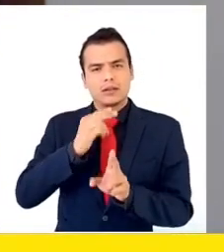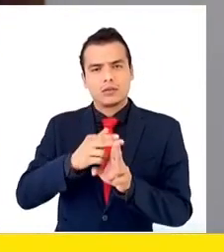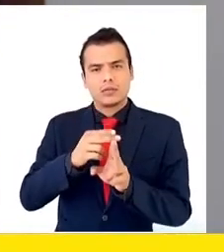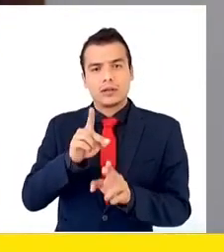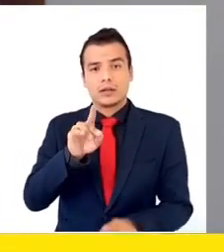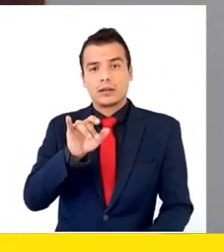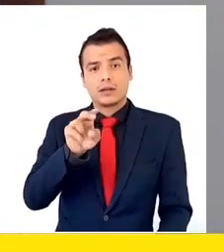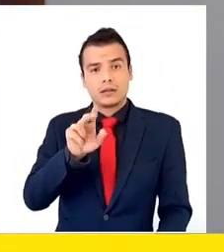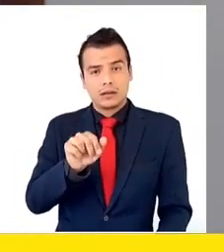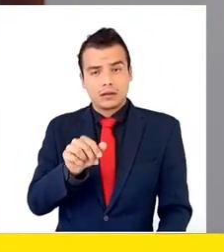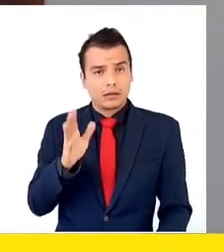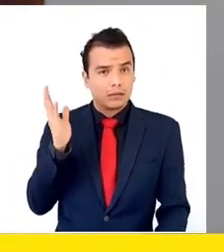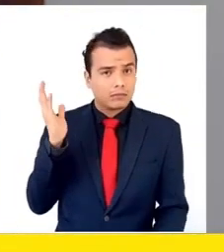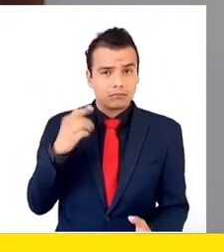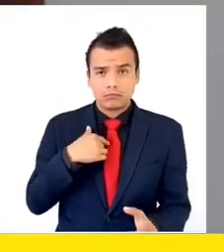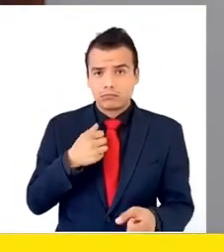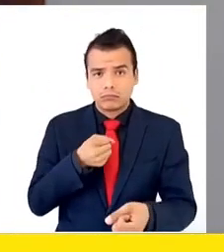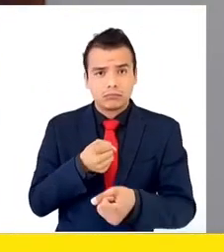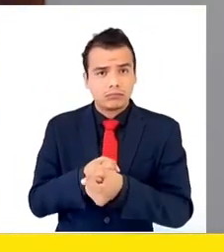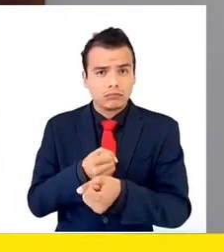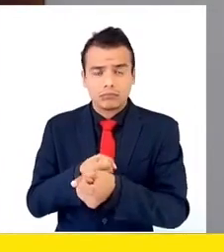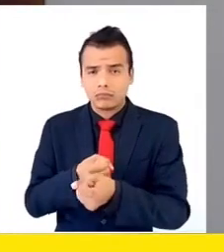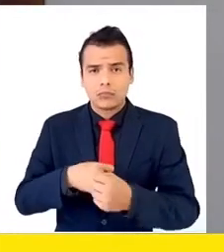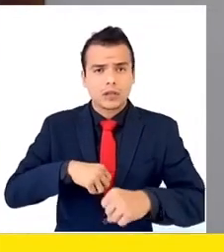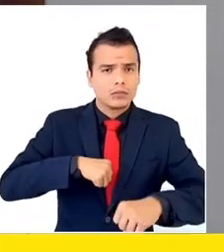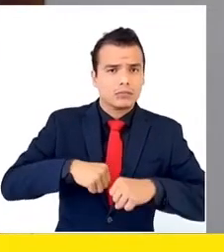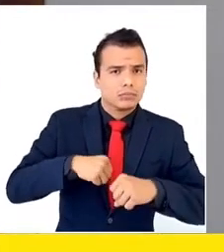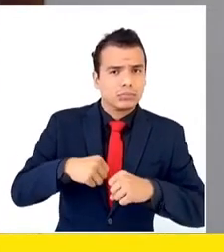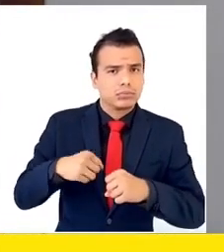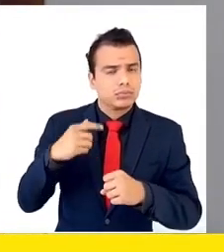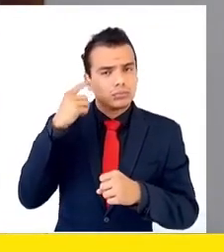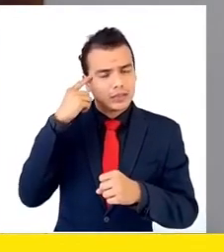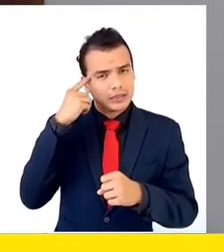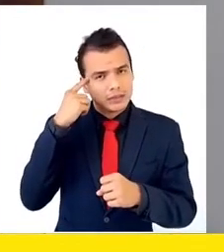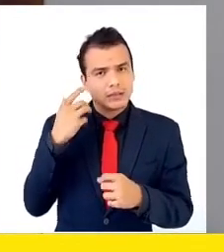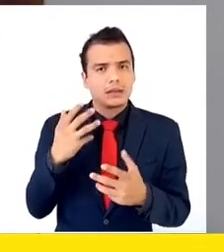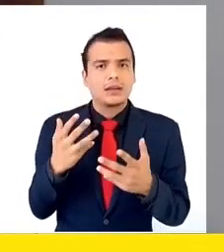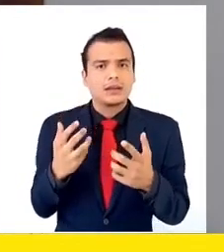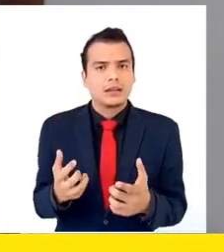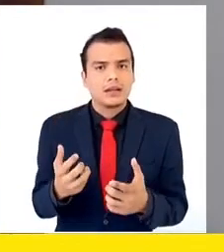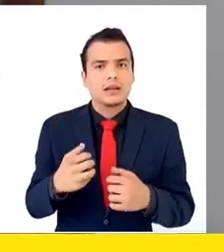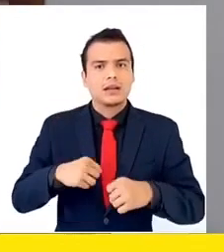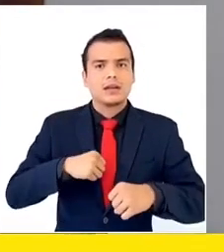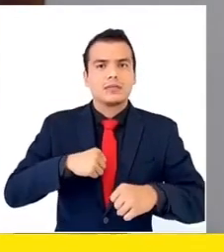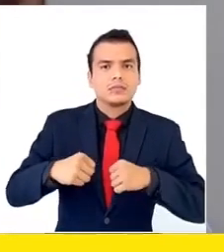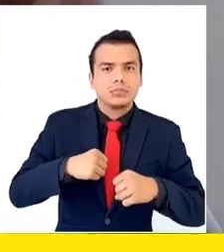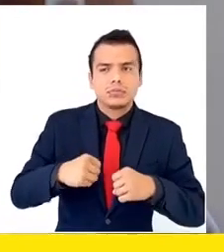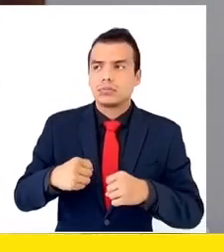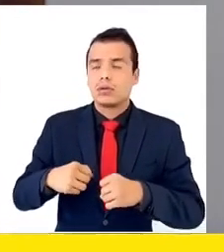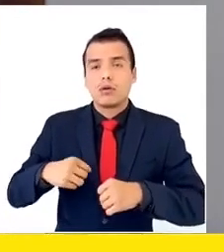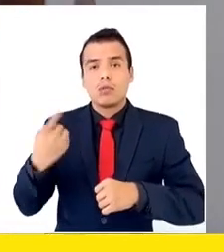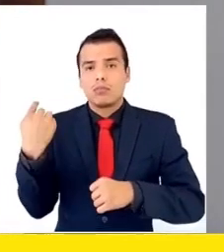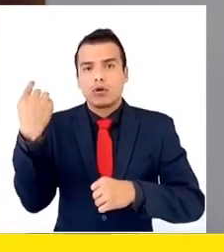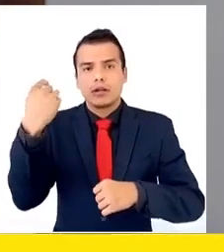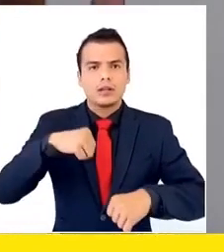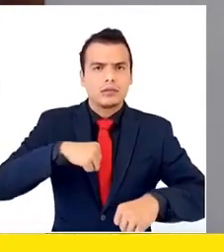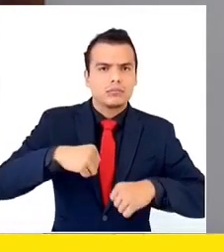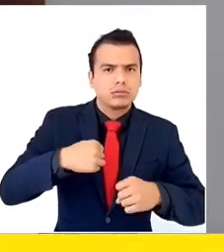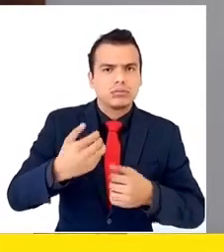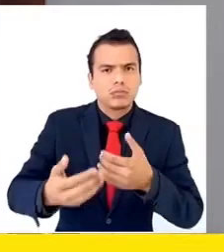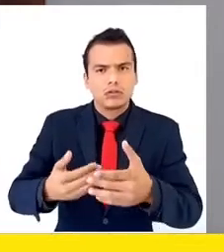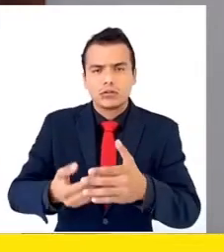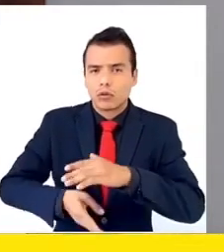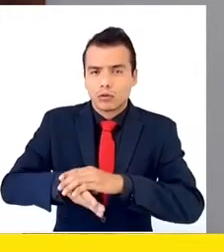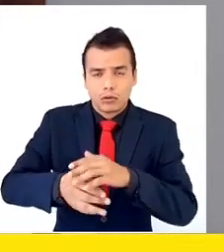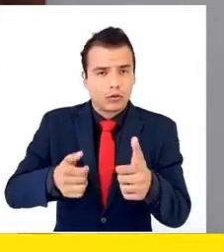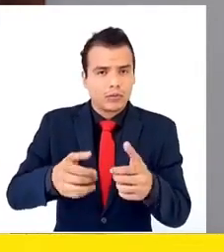es un hombre que ha sido, está bien preparado y quiere lo mejor para el Valle y quiere seguir una carrera política y qué mejor haciendo una excelente